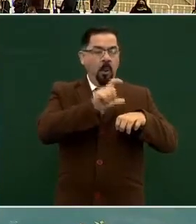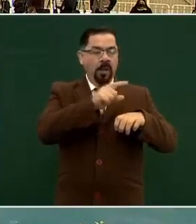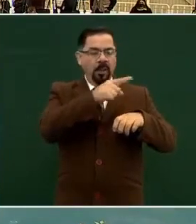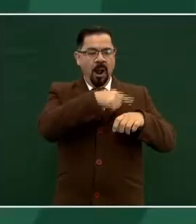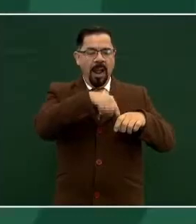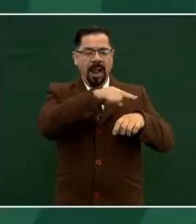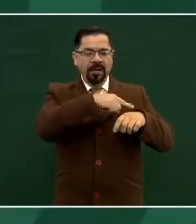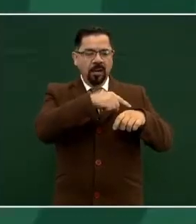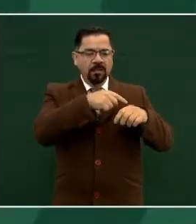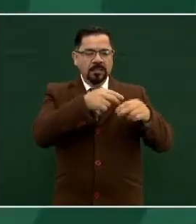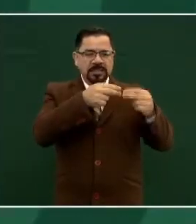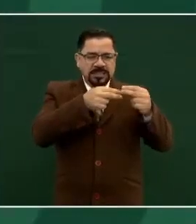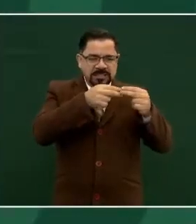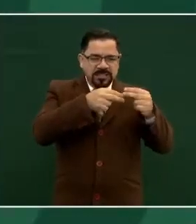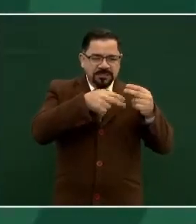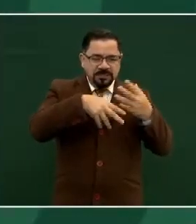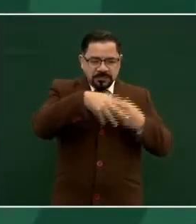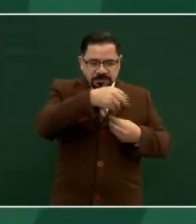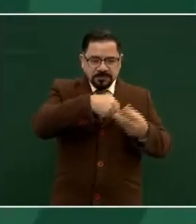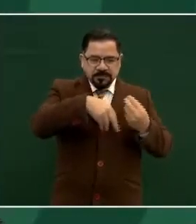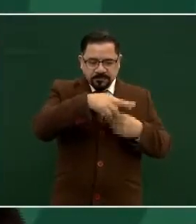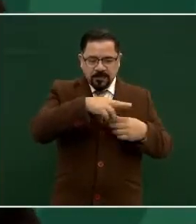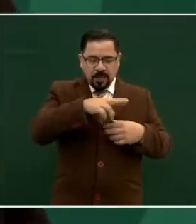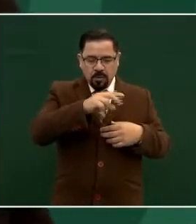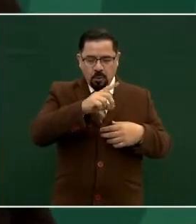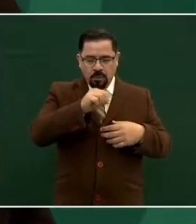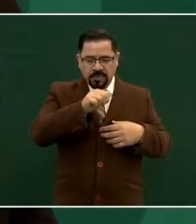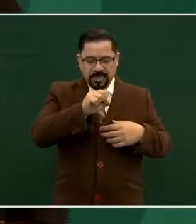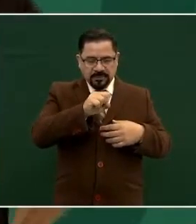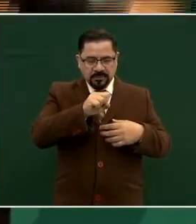rondas, de pura casualidad, esa empresa